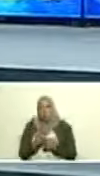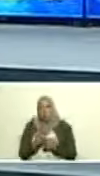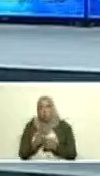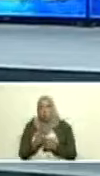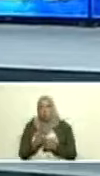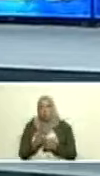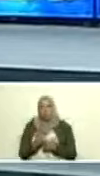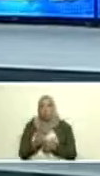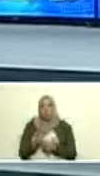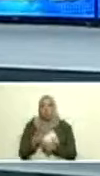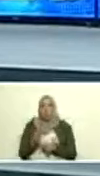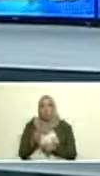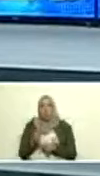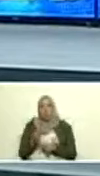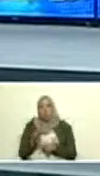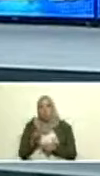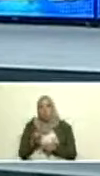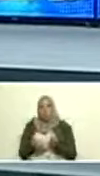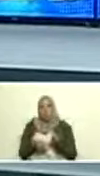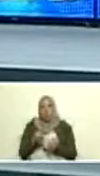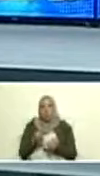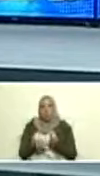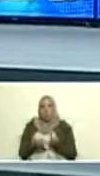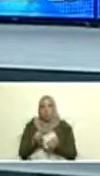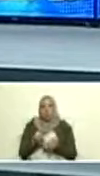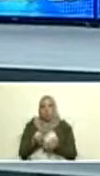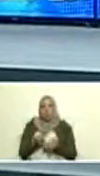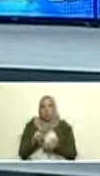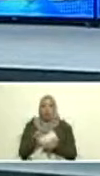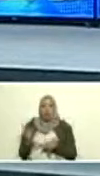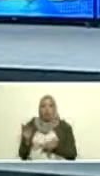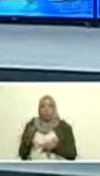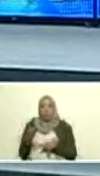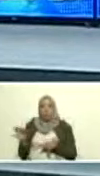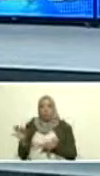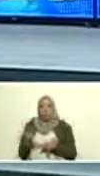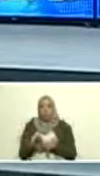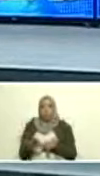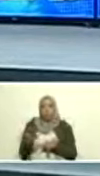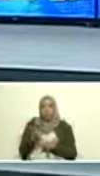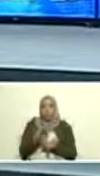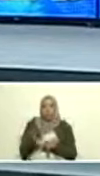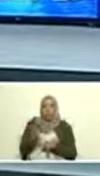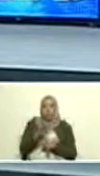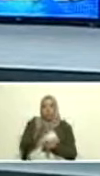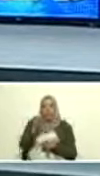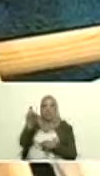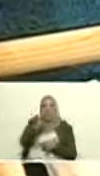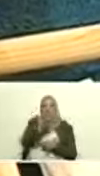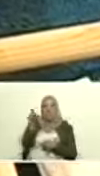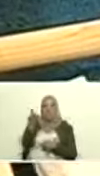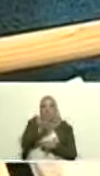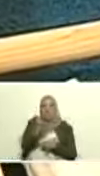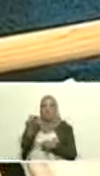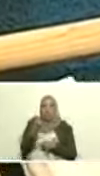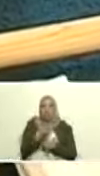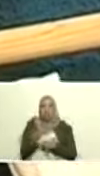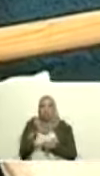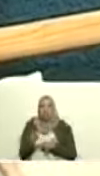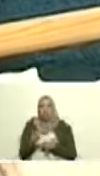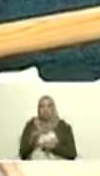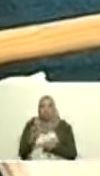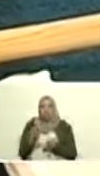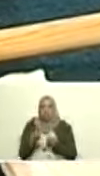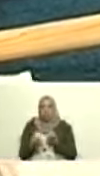Bueno, son 12 elementos que tiene, un fertilizante, que lo podemos ver, semillas, que 3 rubros. ¿Dónde está la semilla?